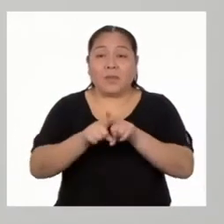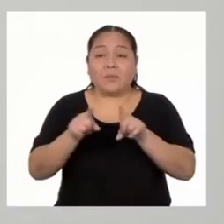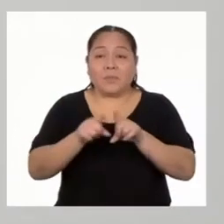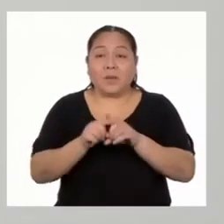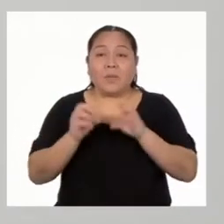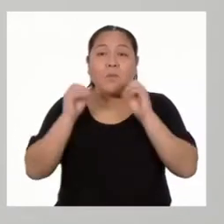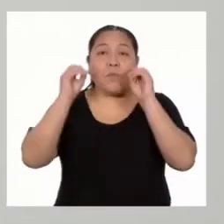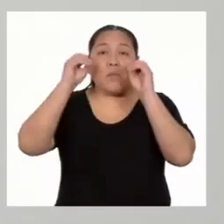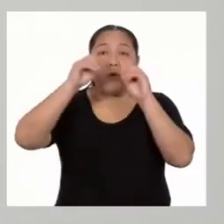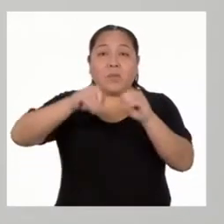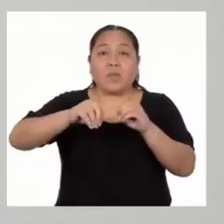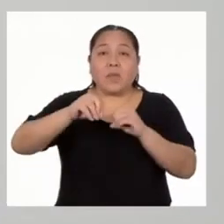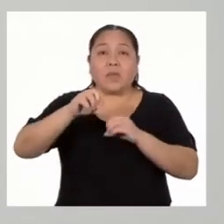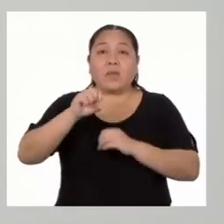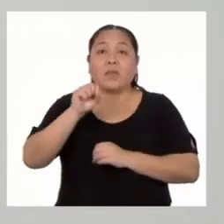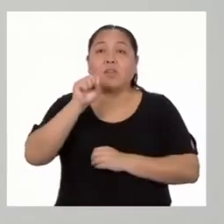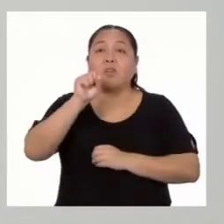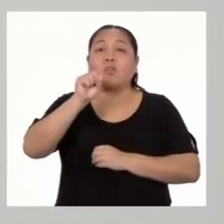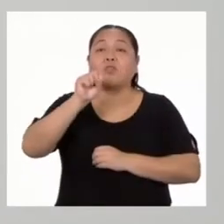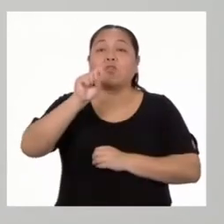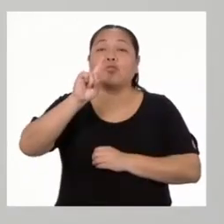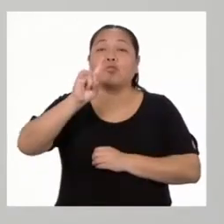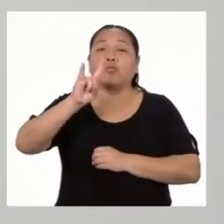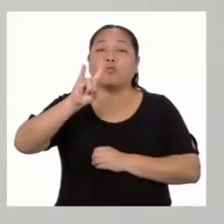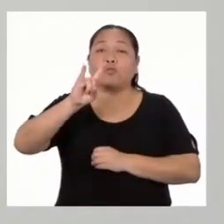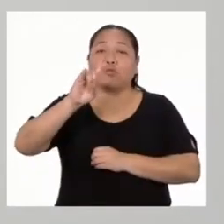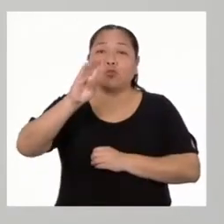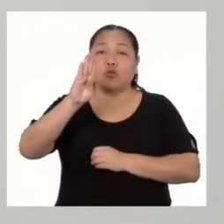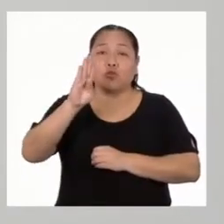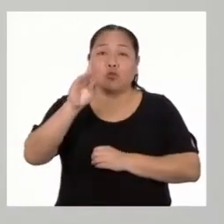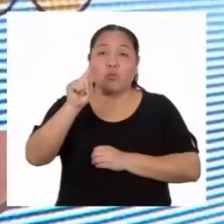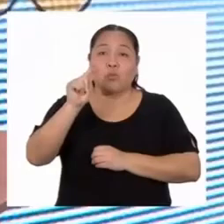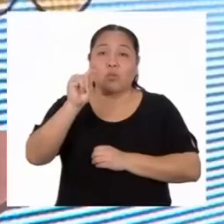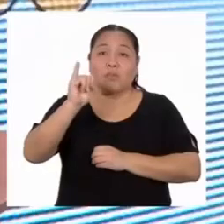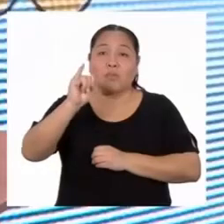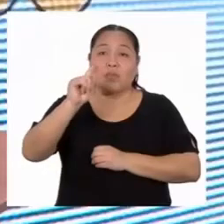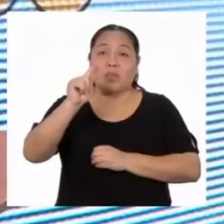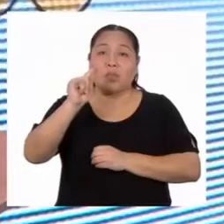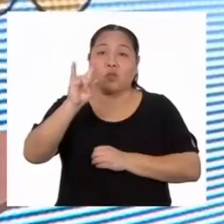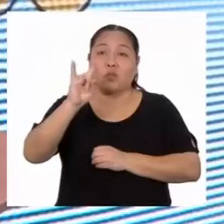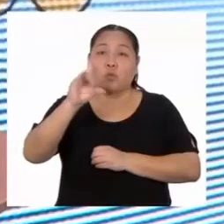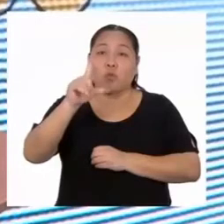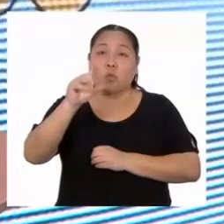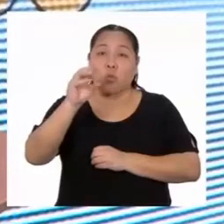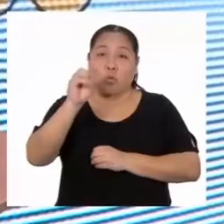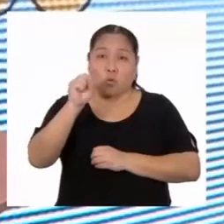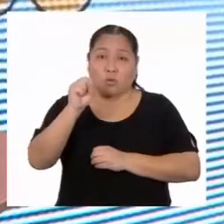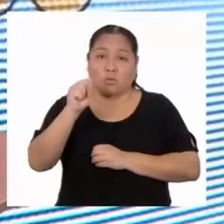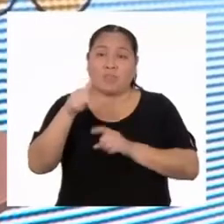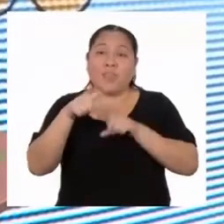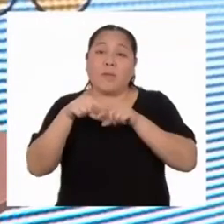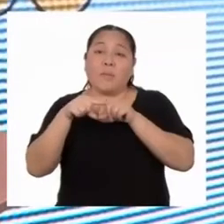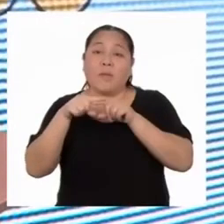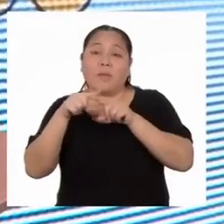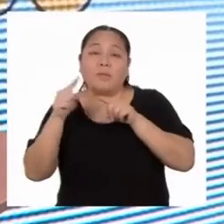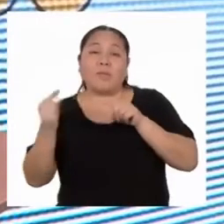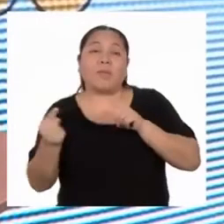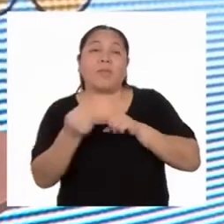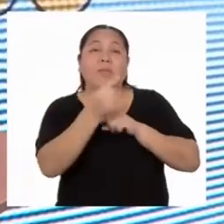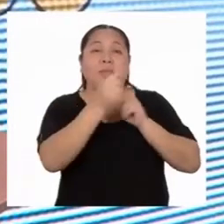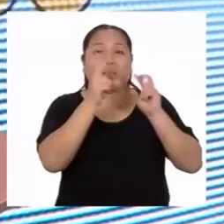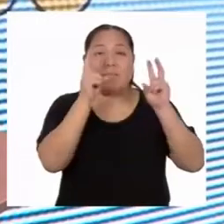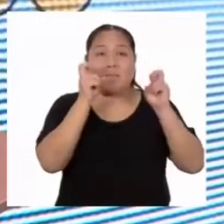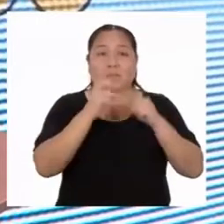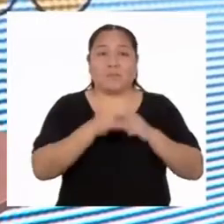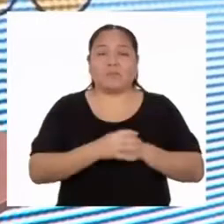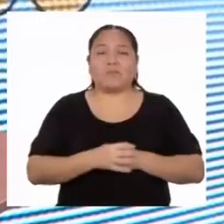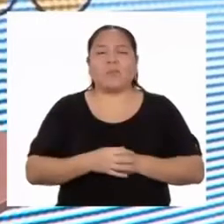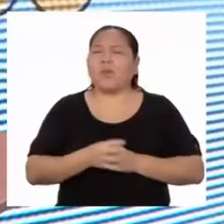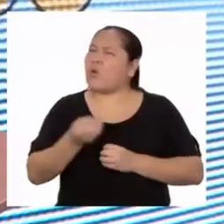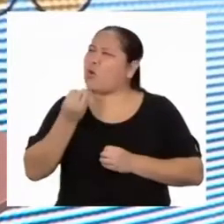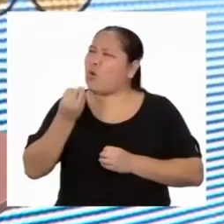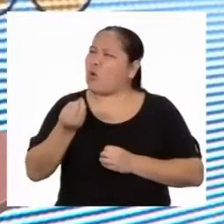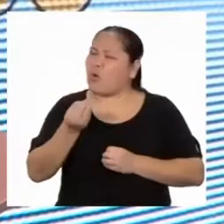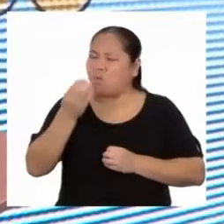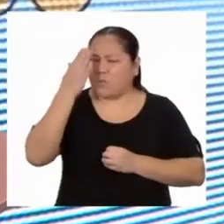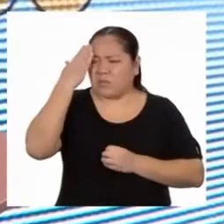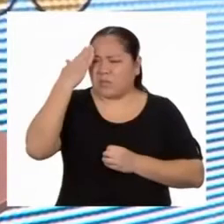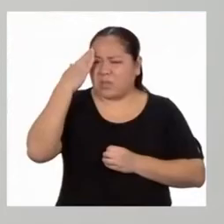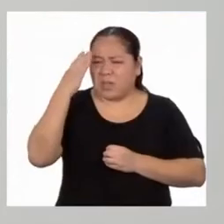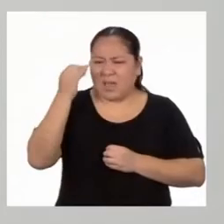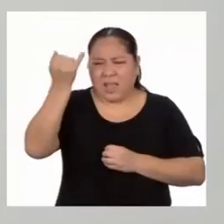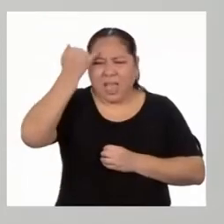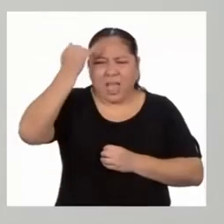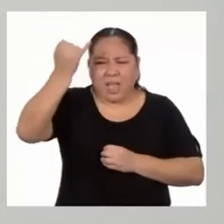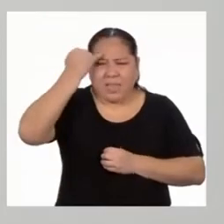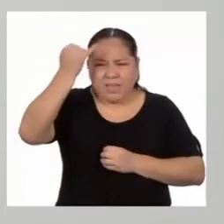formular subtítulos según las partes del texto. Ahora, la pregunta es, ¿cómo identifico la idea